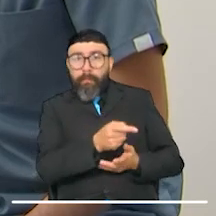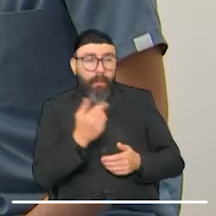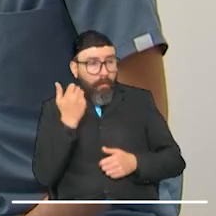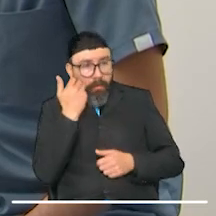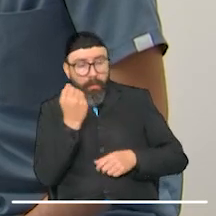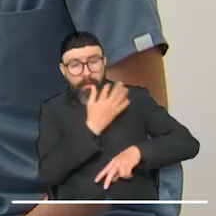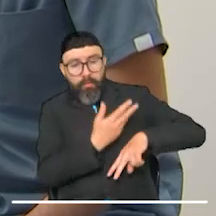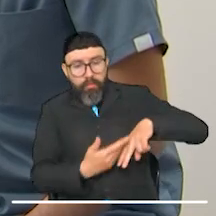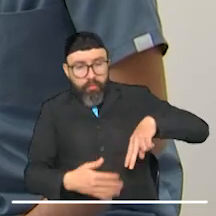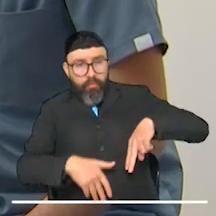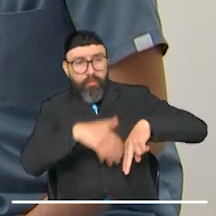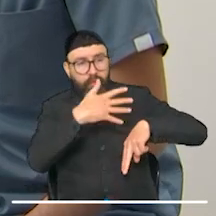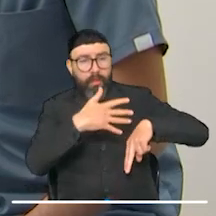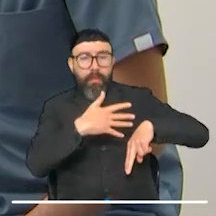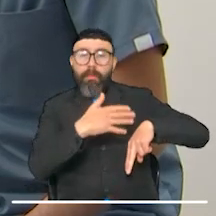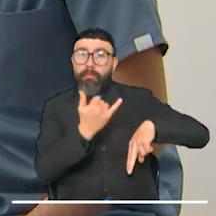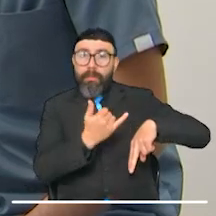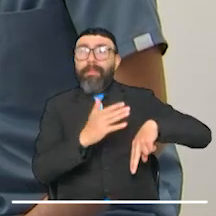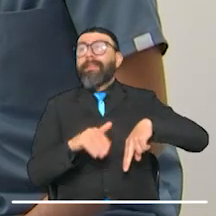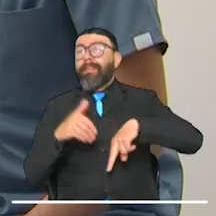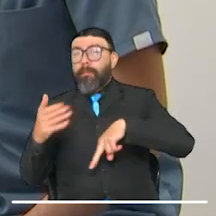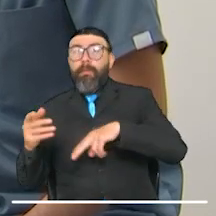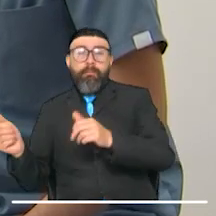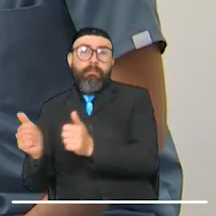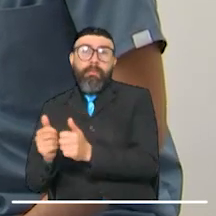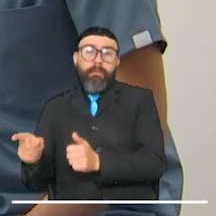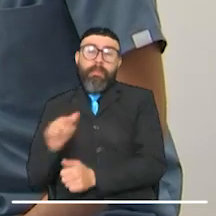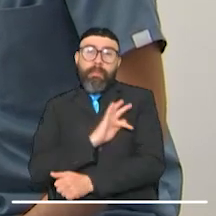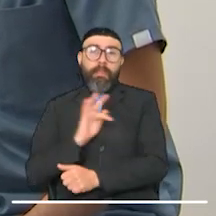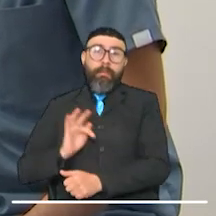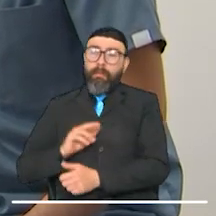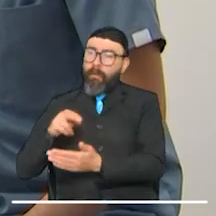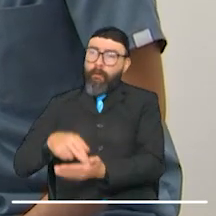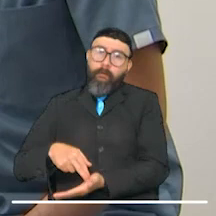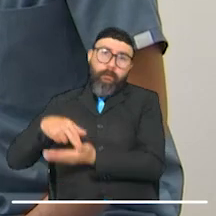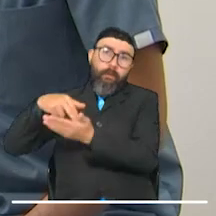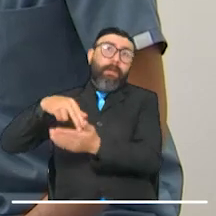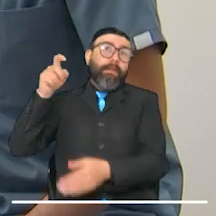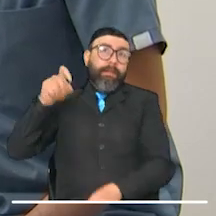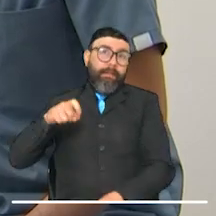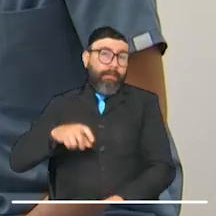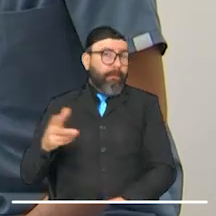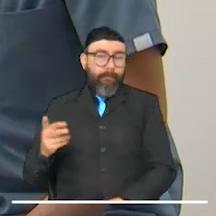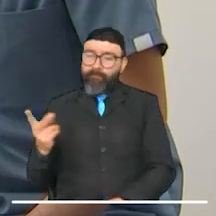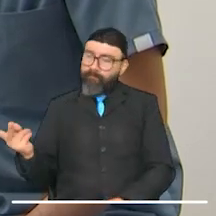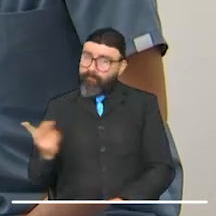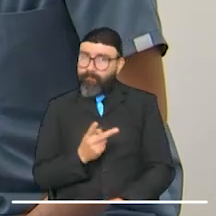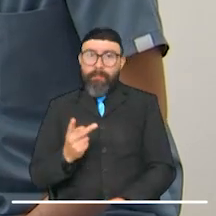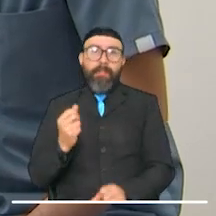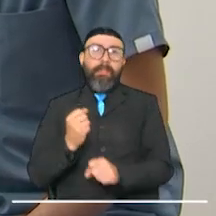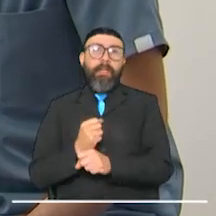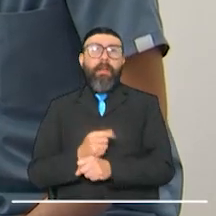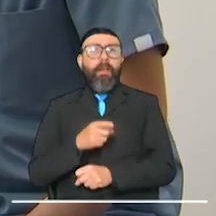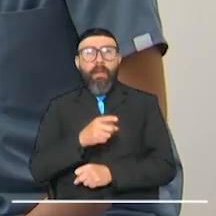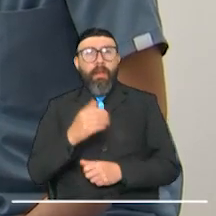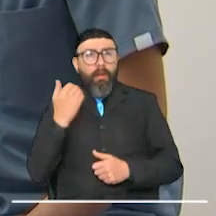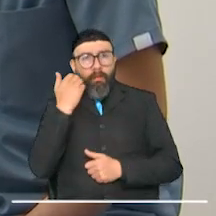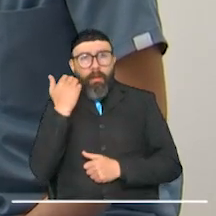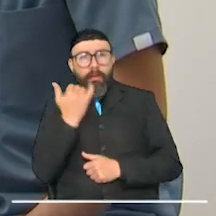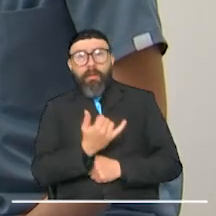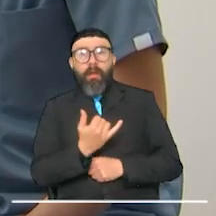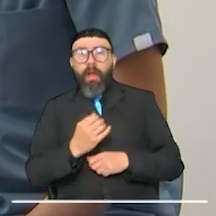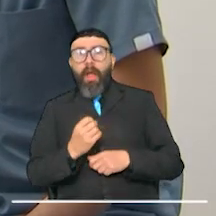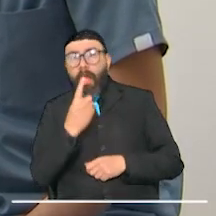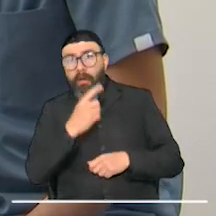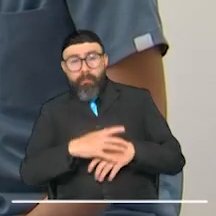tiene que sí o sí apoyarse en un fisioterapeuta es primordial tanto para las enfermedades venosas enfermedades arteriales